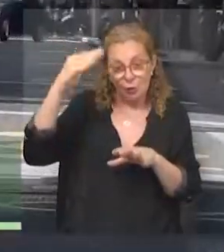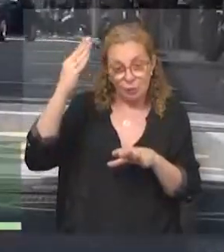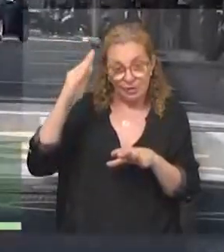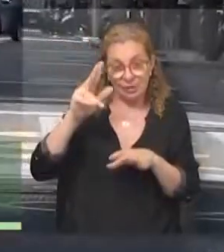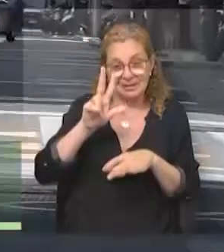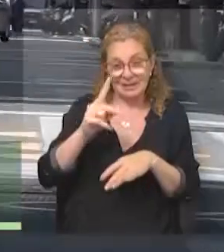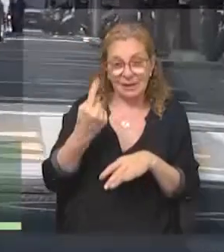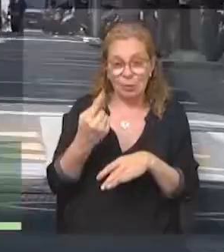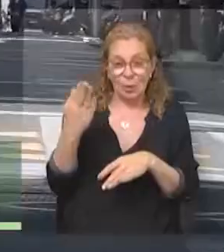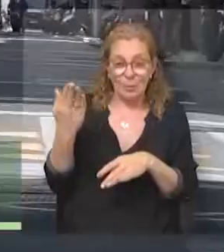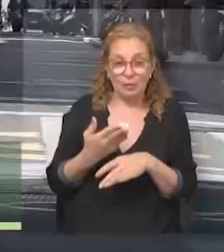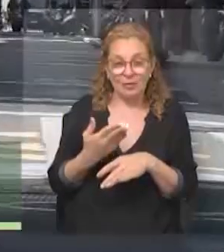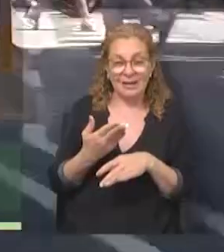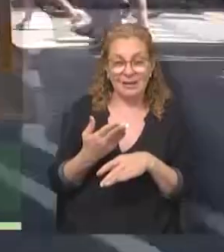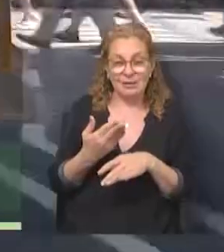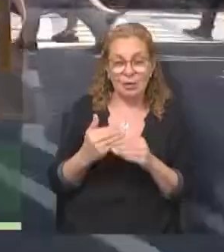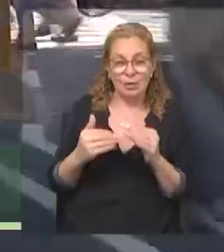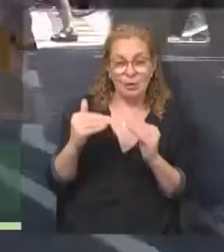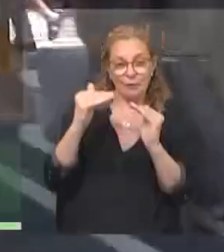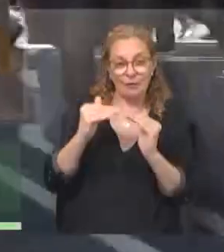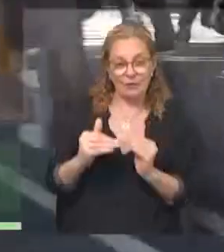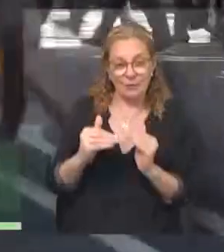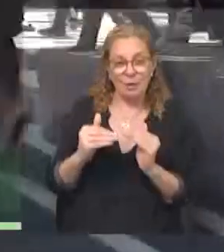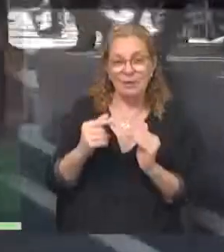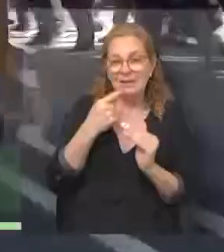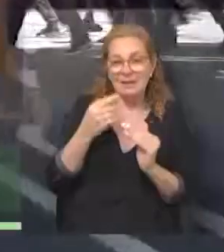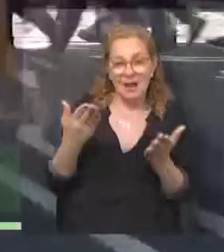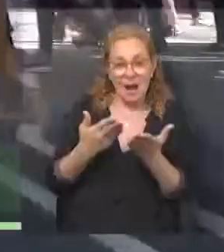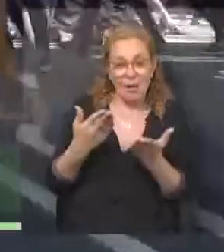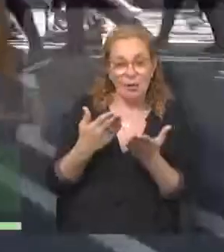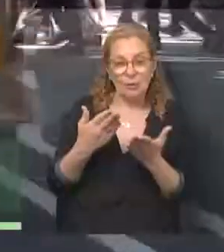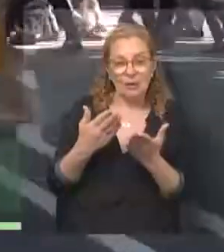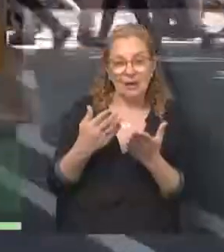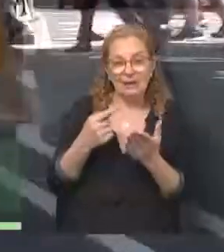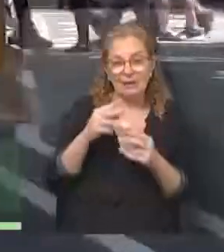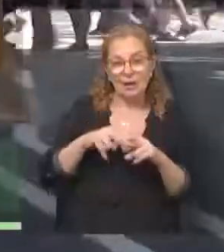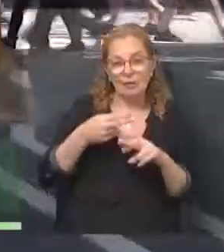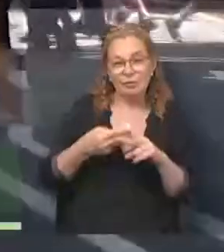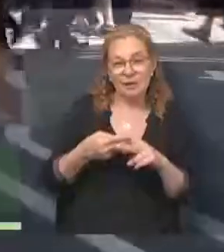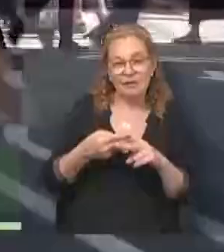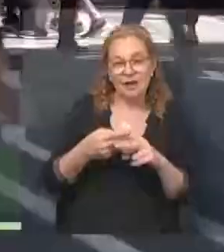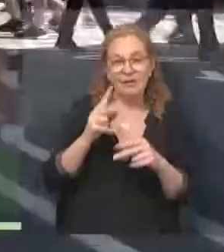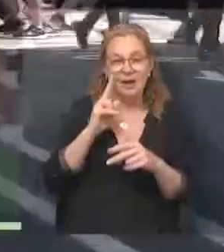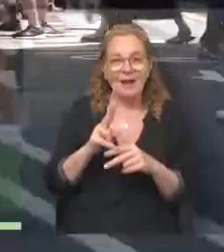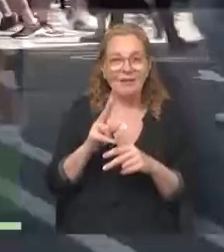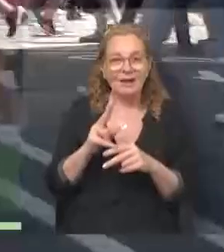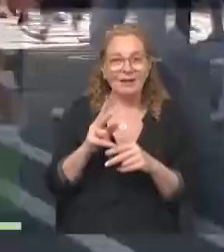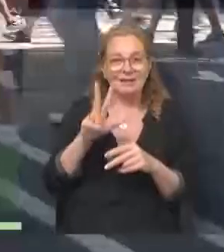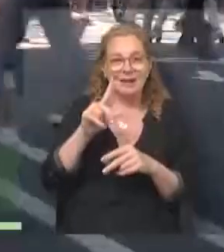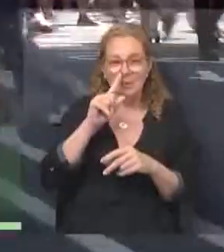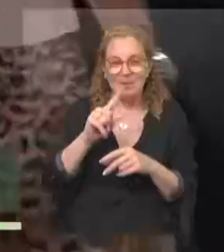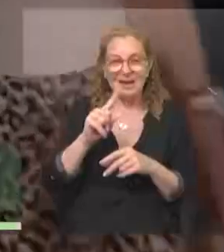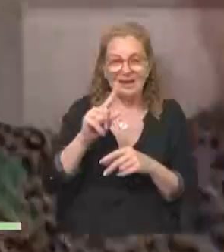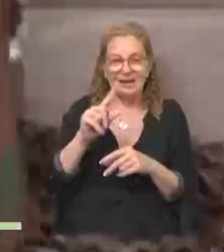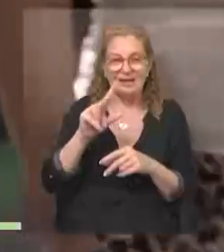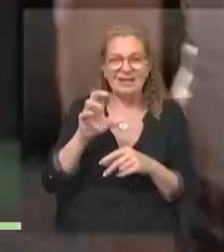31 por los niveles inferiores de la estructura ura actual y que van a reubicarse y pasar a disponibilidad unos 3100